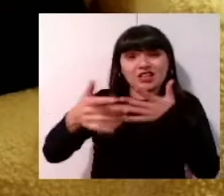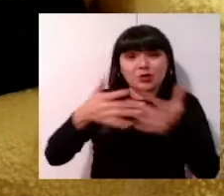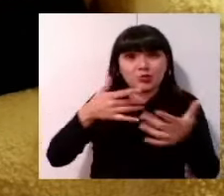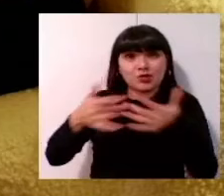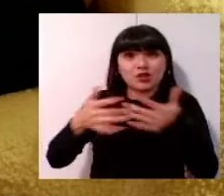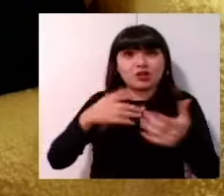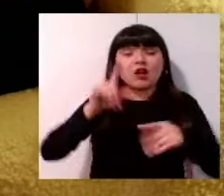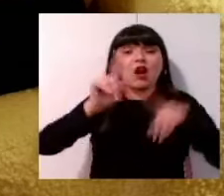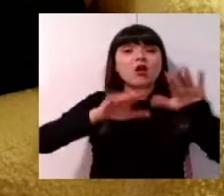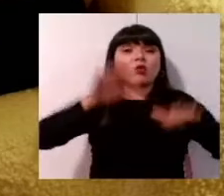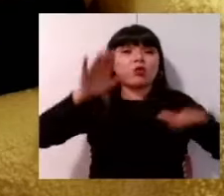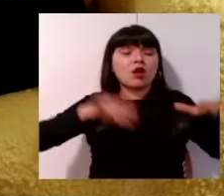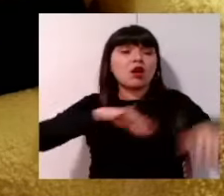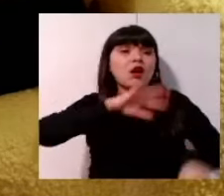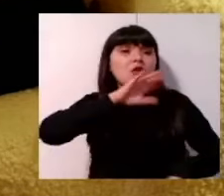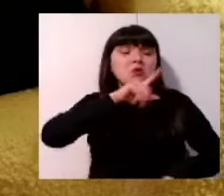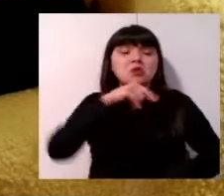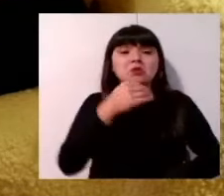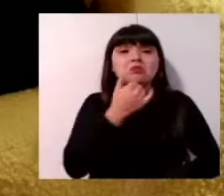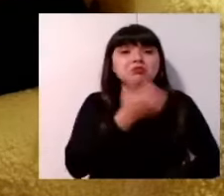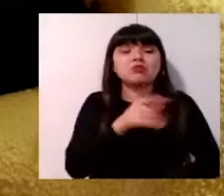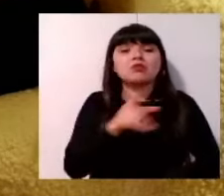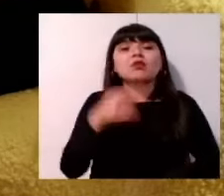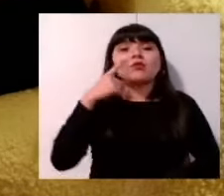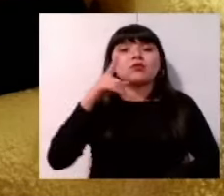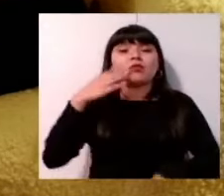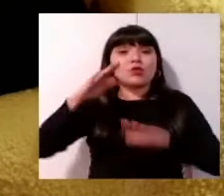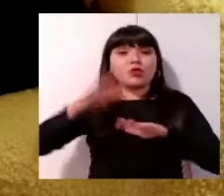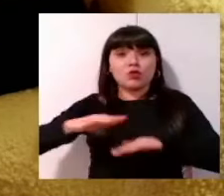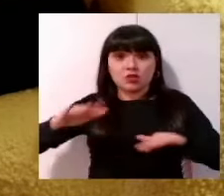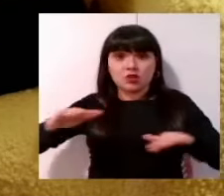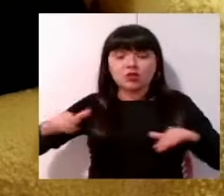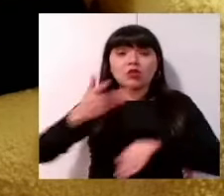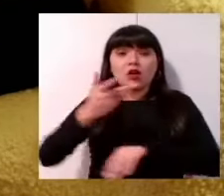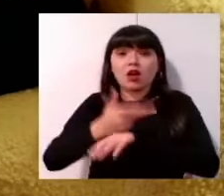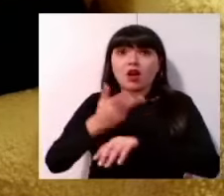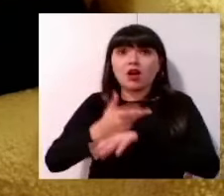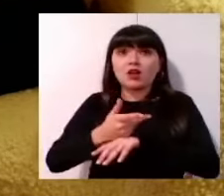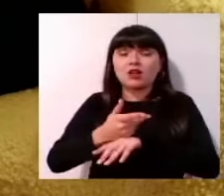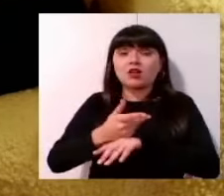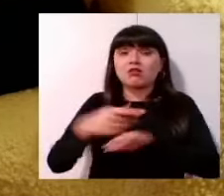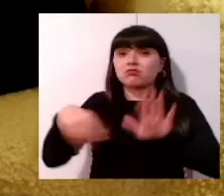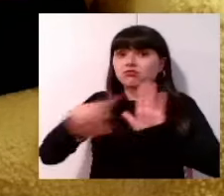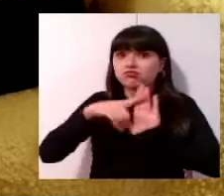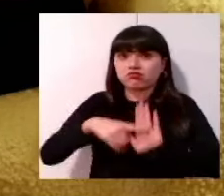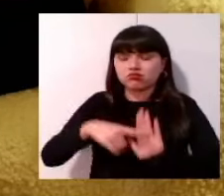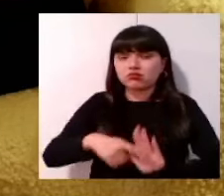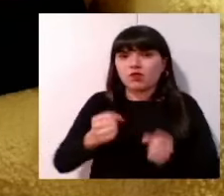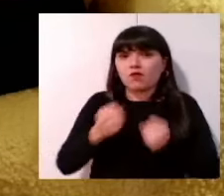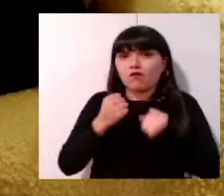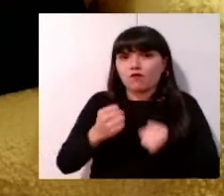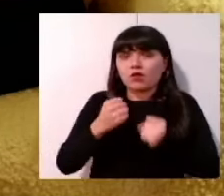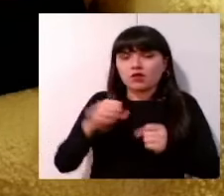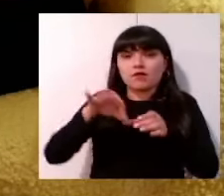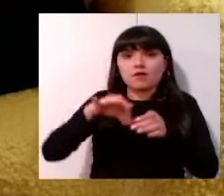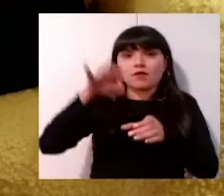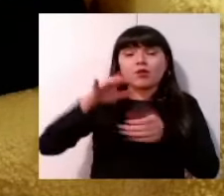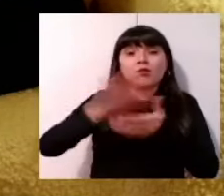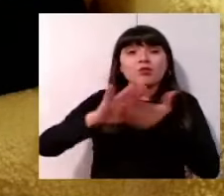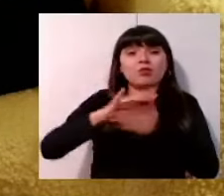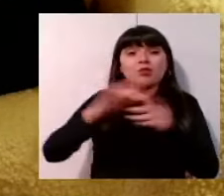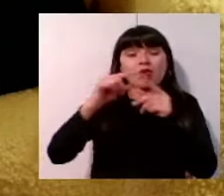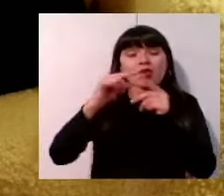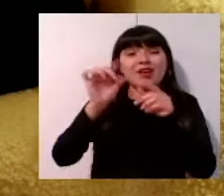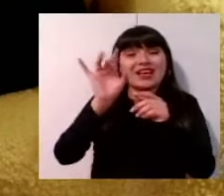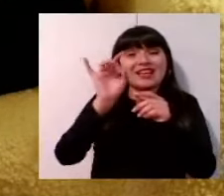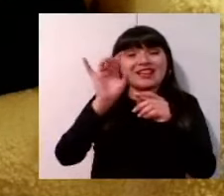pueden ser inocuas, los niños pueden tener efectos súper deleterios en la salud, como por ejemplo la estrella de anís, que se usa harto para los cólicos,